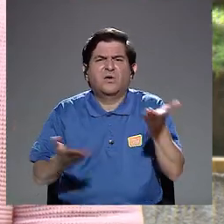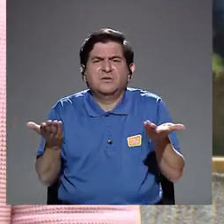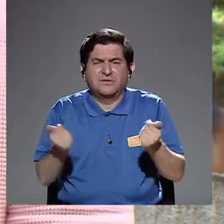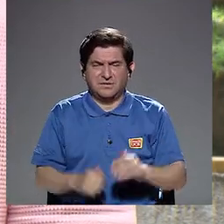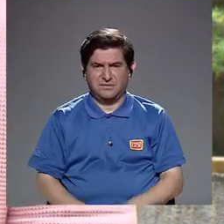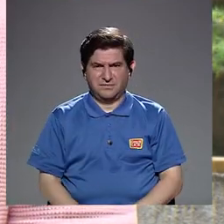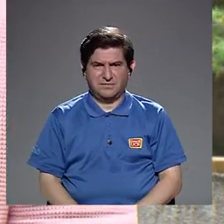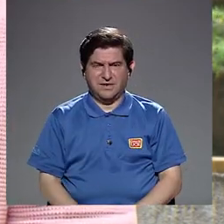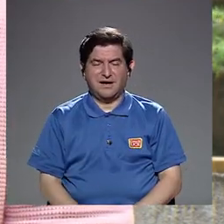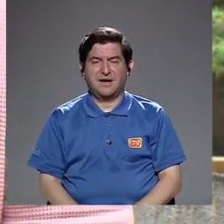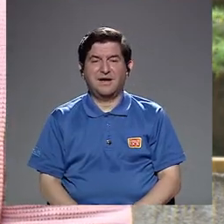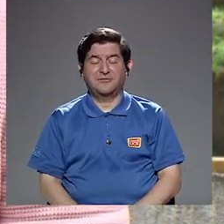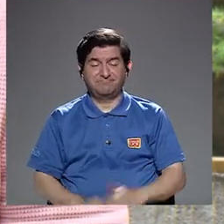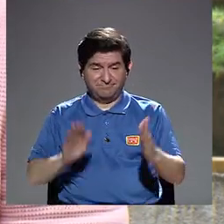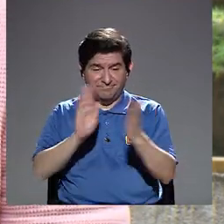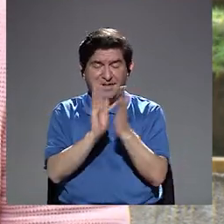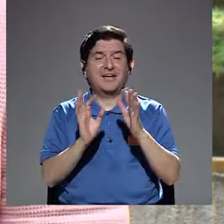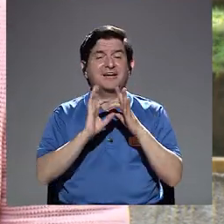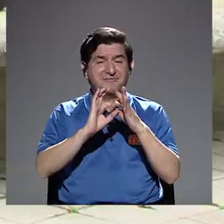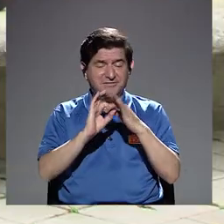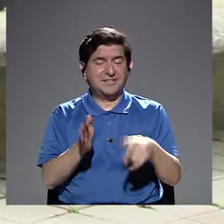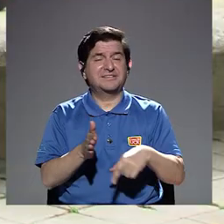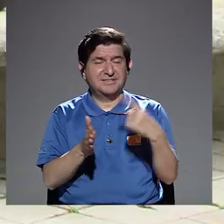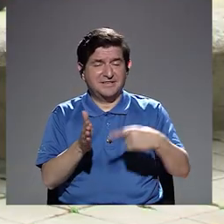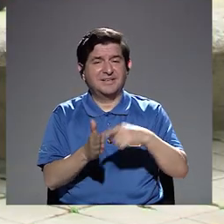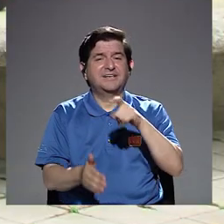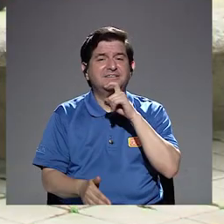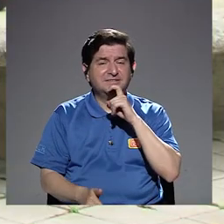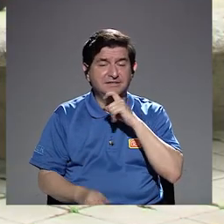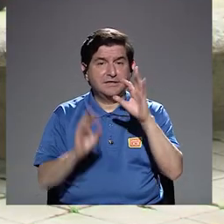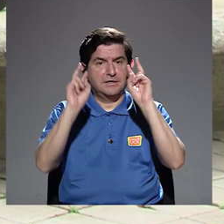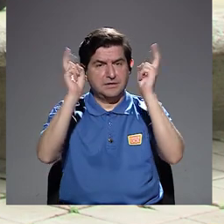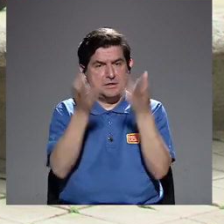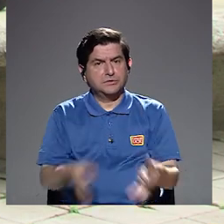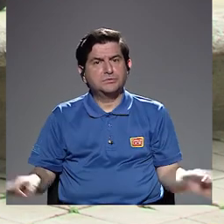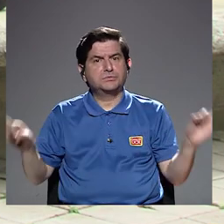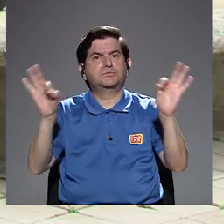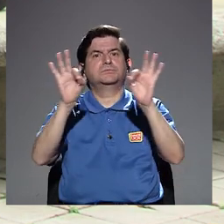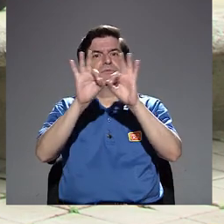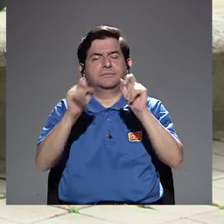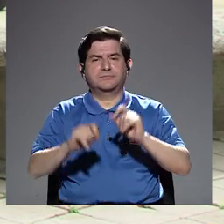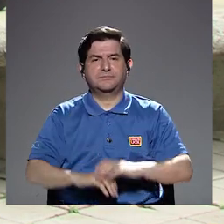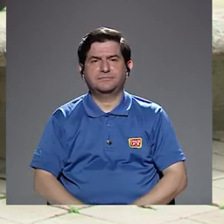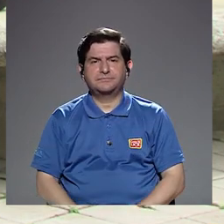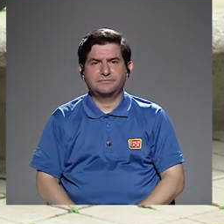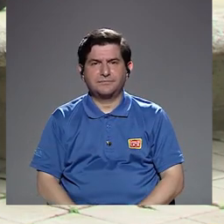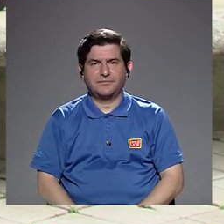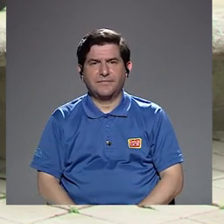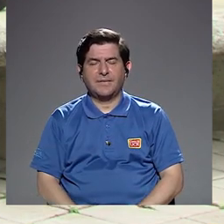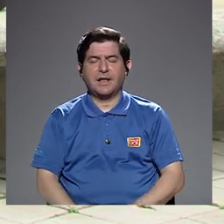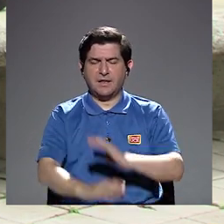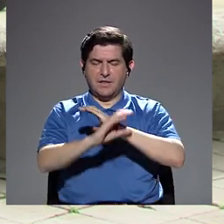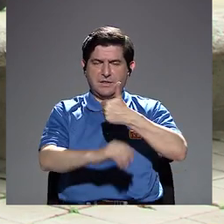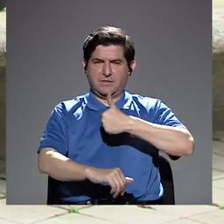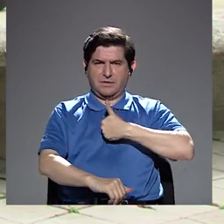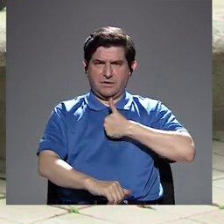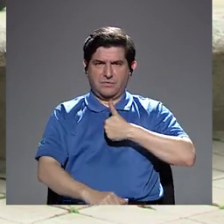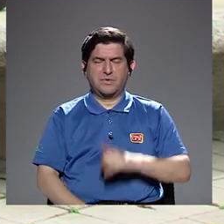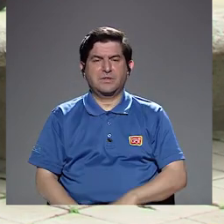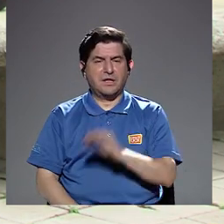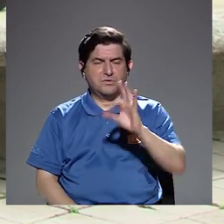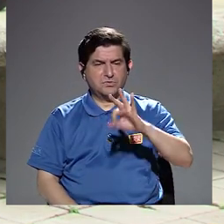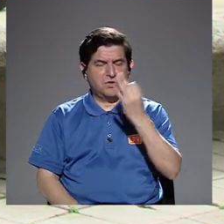verdad, enfrentarnos a nuestra sexualidad? Y es un tema sumamente importante porque vimos que si partimos de un autocuidado y de